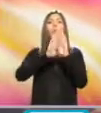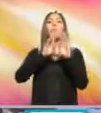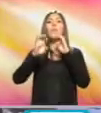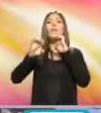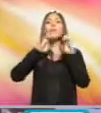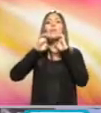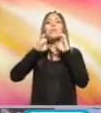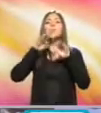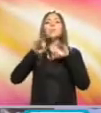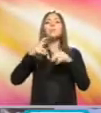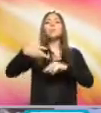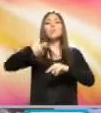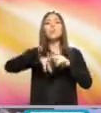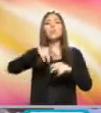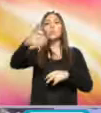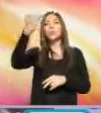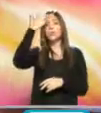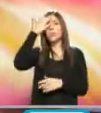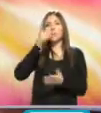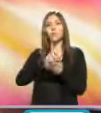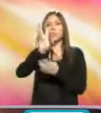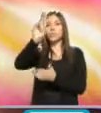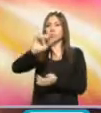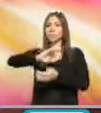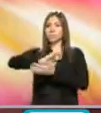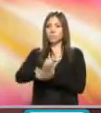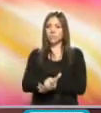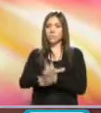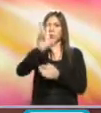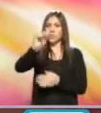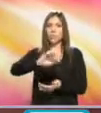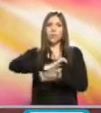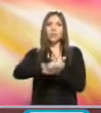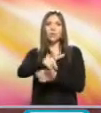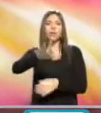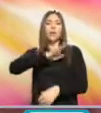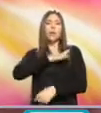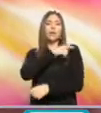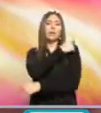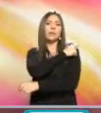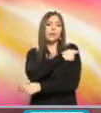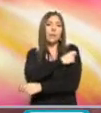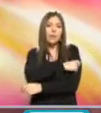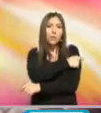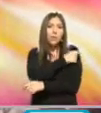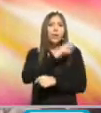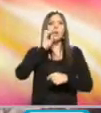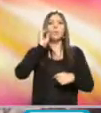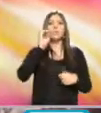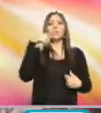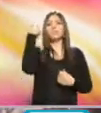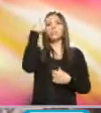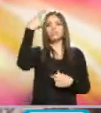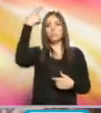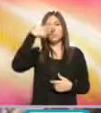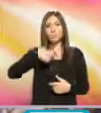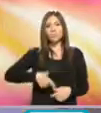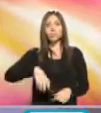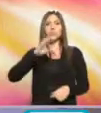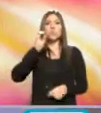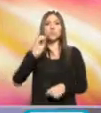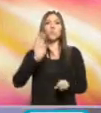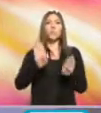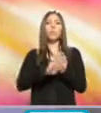trabajo, conocer tu derecho a la no discriminación, saber que no te pueden discriminar por tener un tatuaje, por tu apariencia, por tu